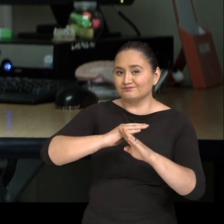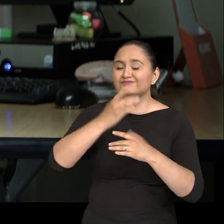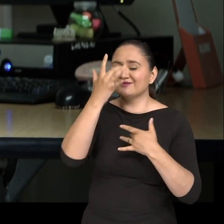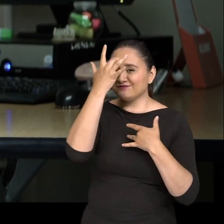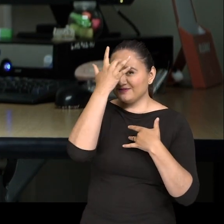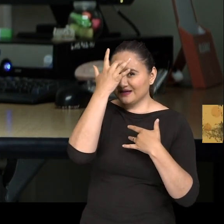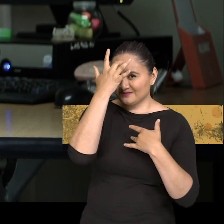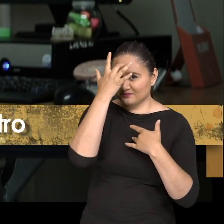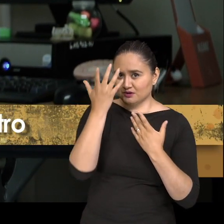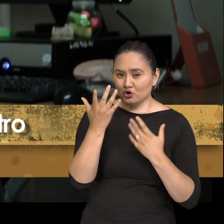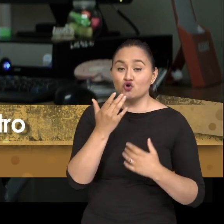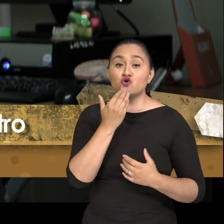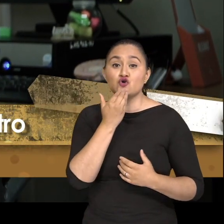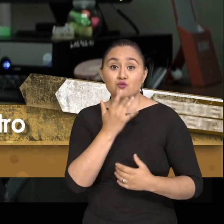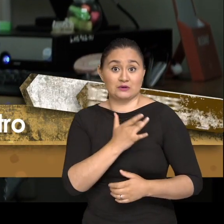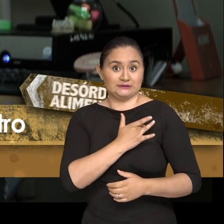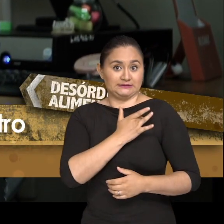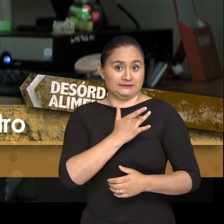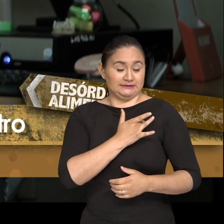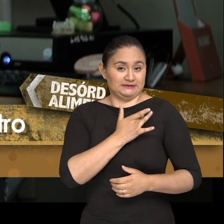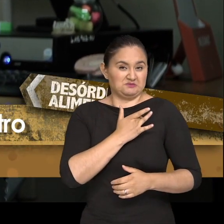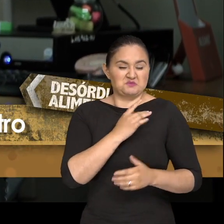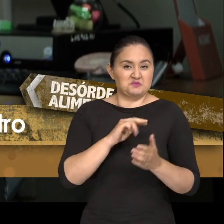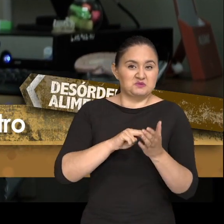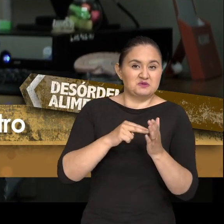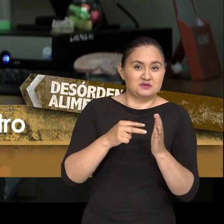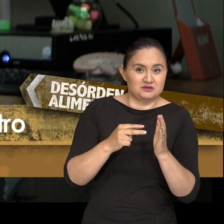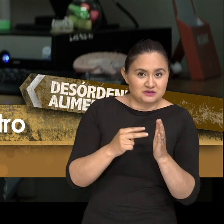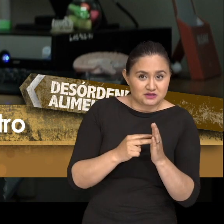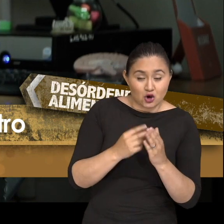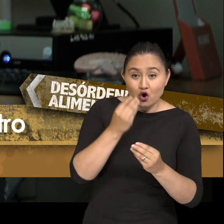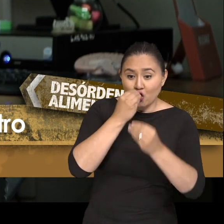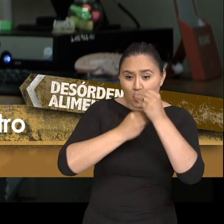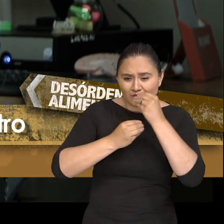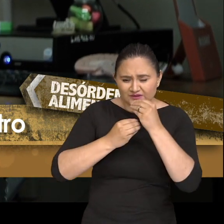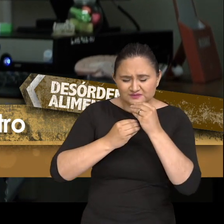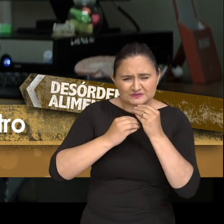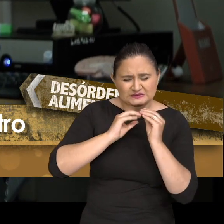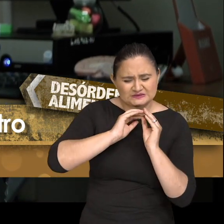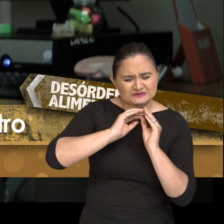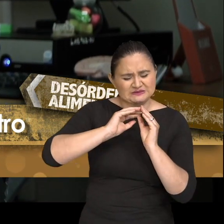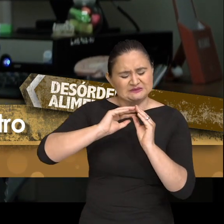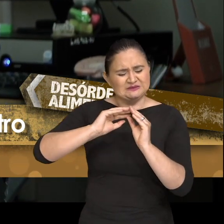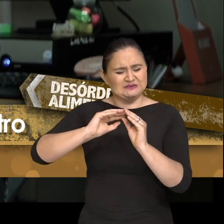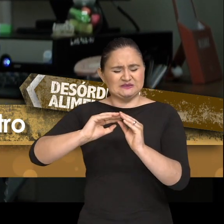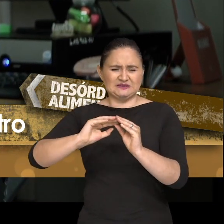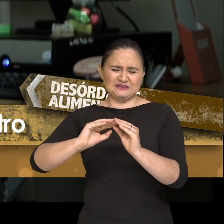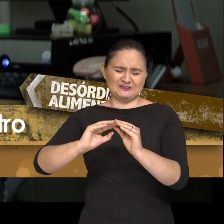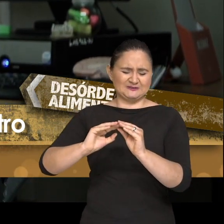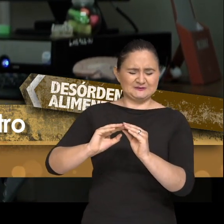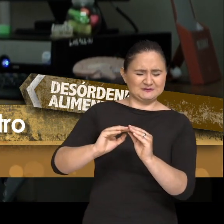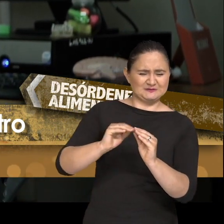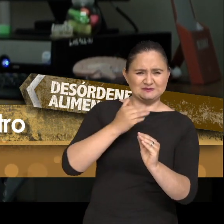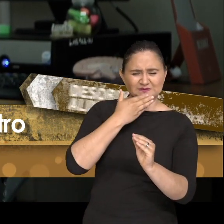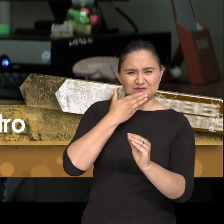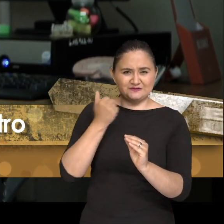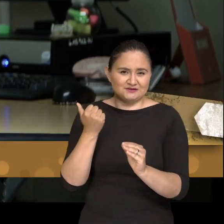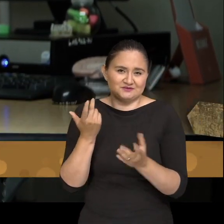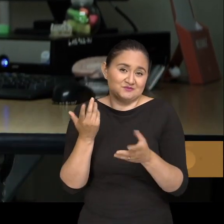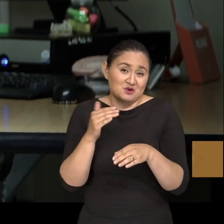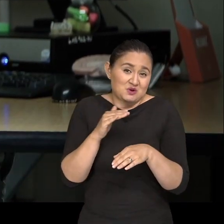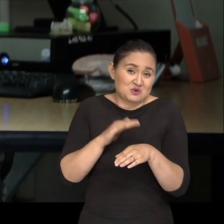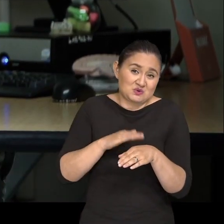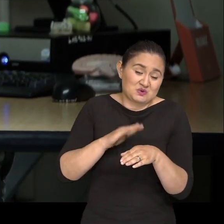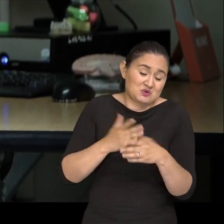en un síntoma que básicamente después la pérdida del apetito el paciente deja de alimentarse por cualquier circunstancia